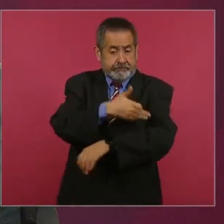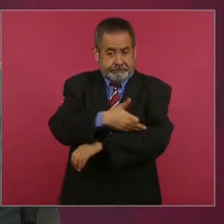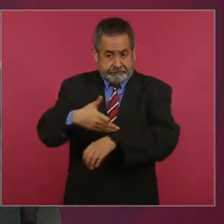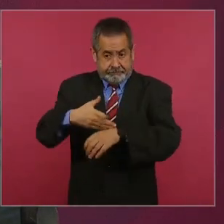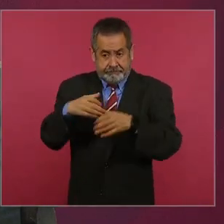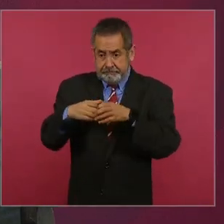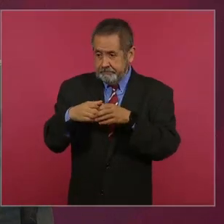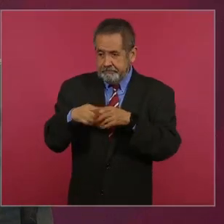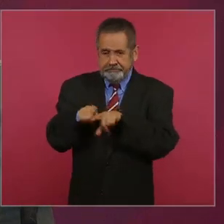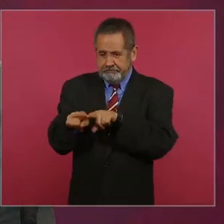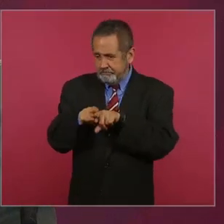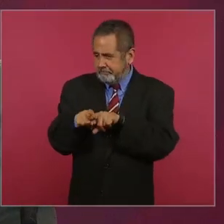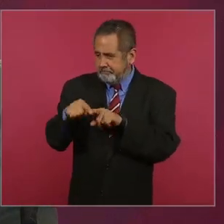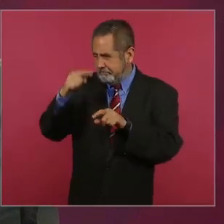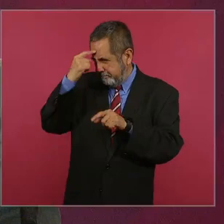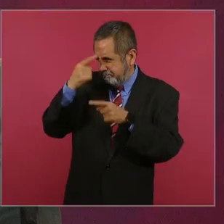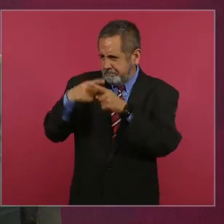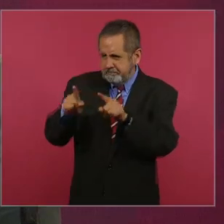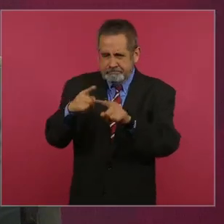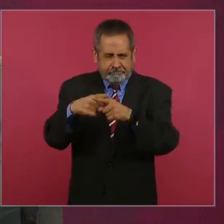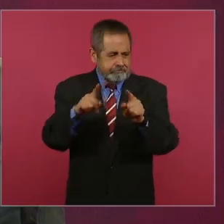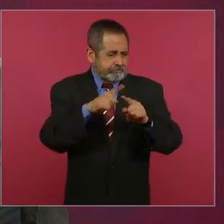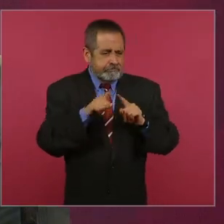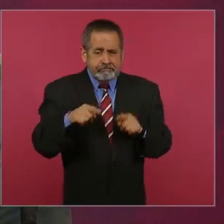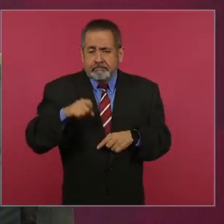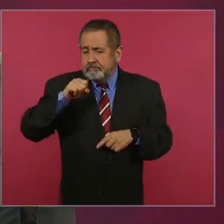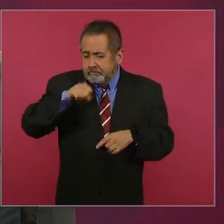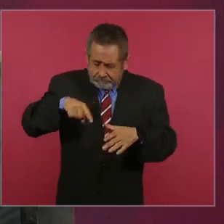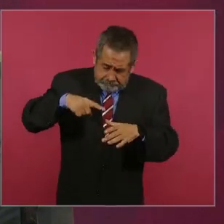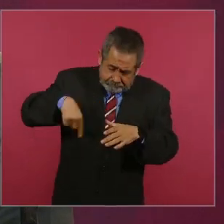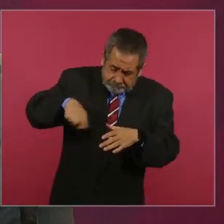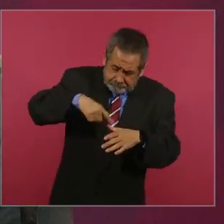entre los hermanos y familiares